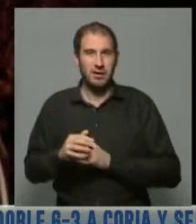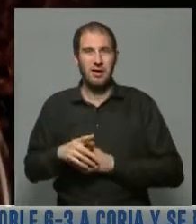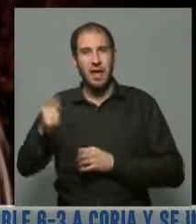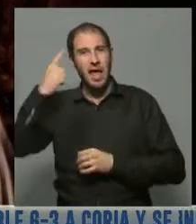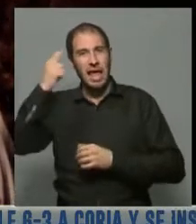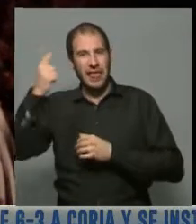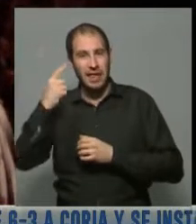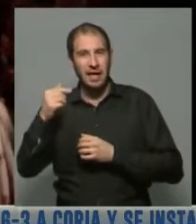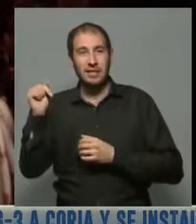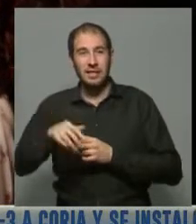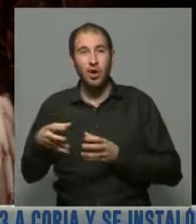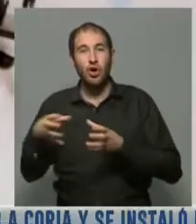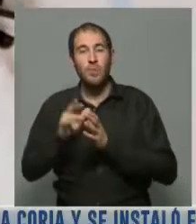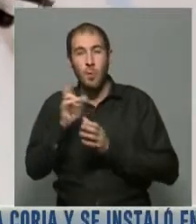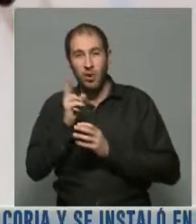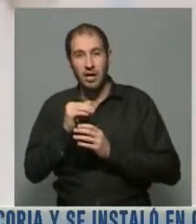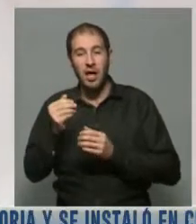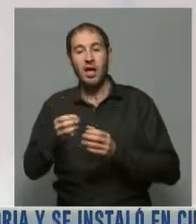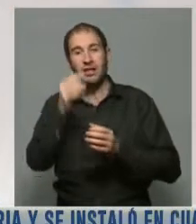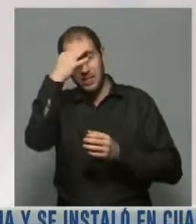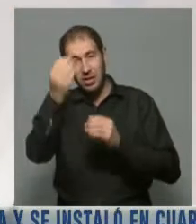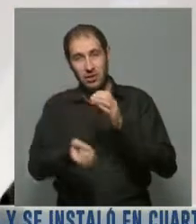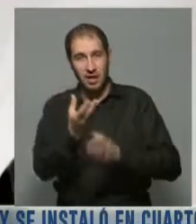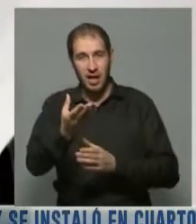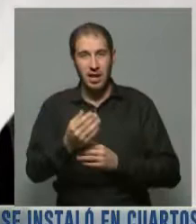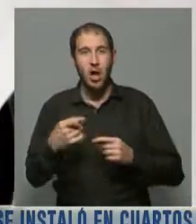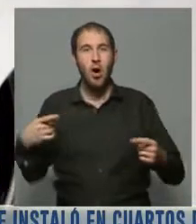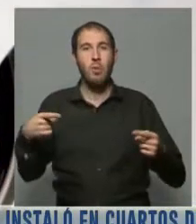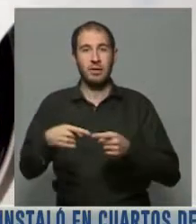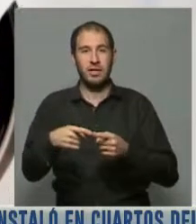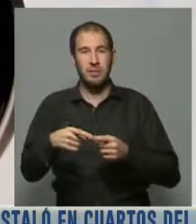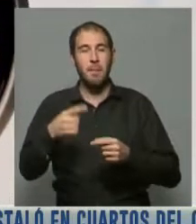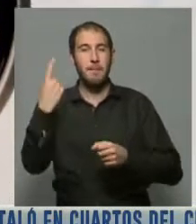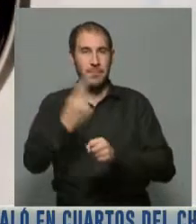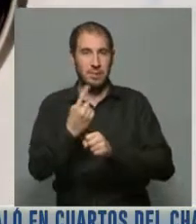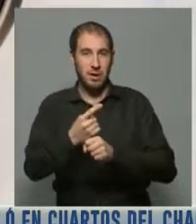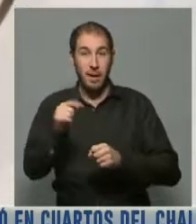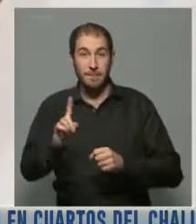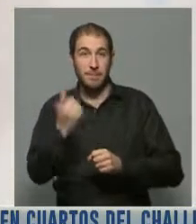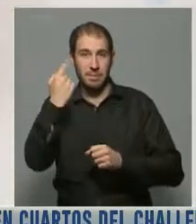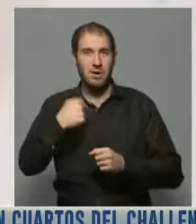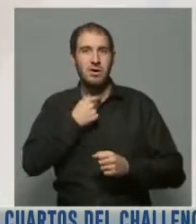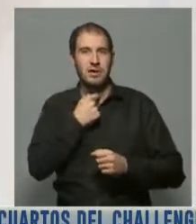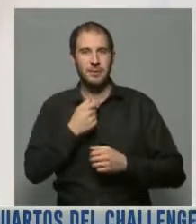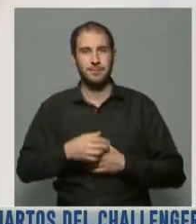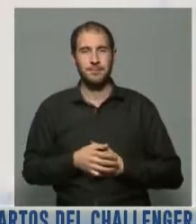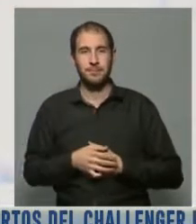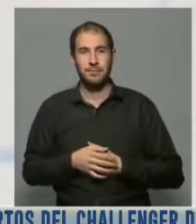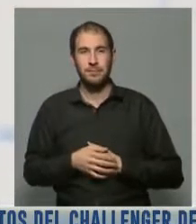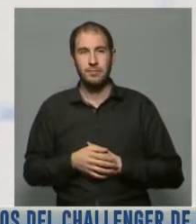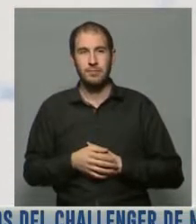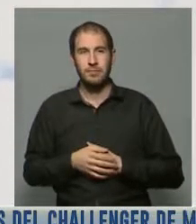idea de que crear un equipo de mujeres para crear una obra fue un objetivo a priori, digamos, uh-huh, fue lo primero que quisimos con AUS.